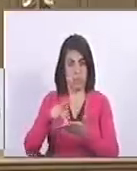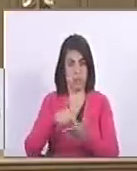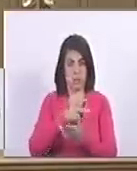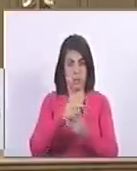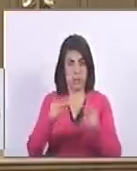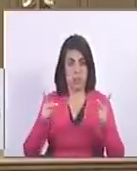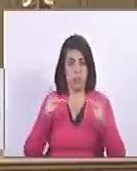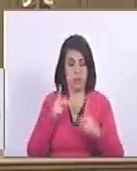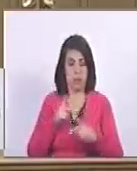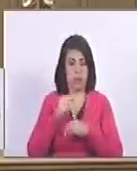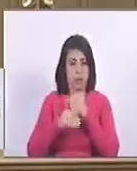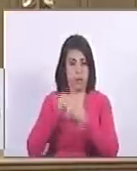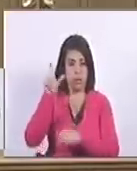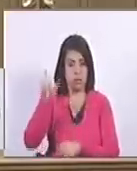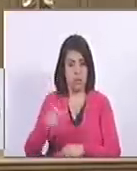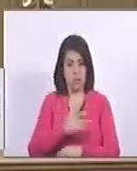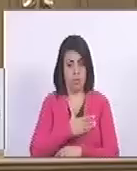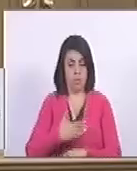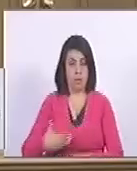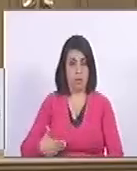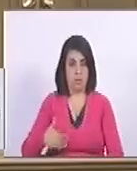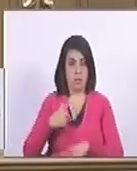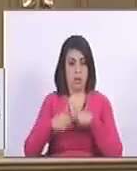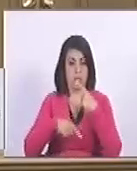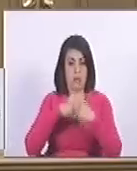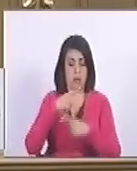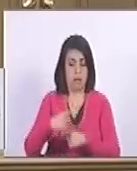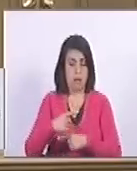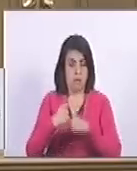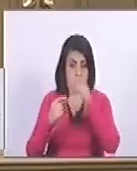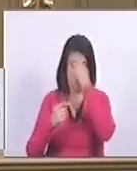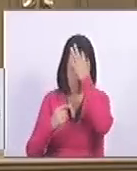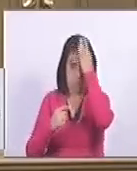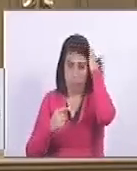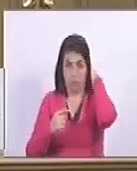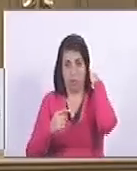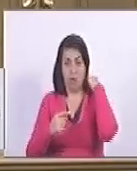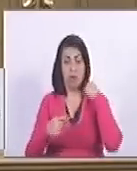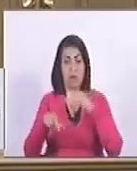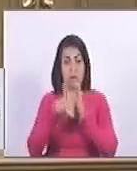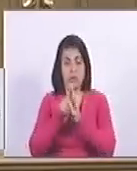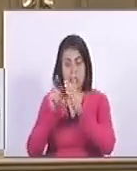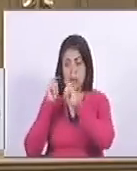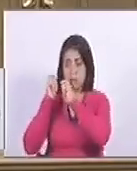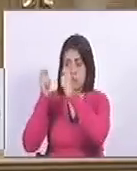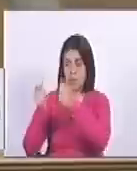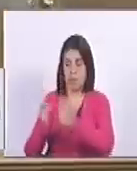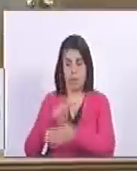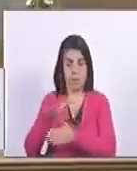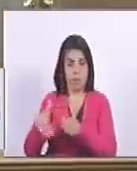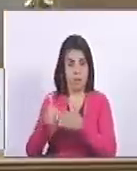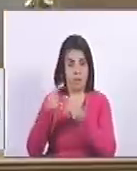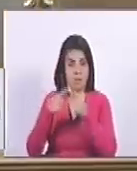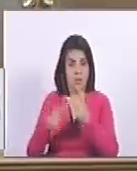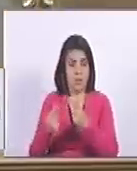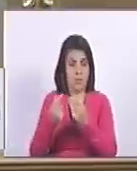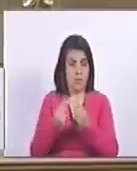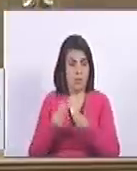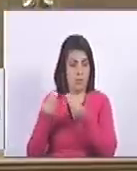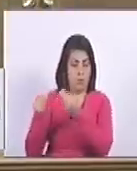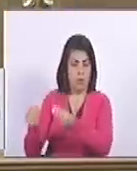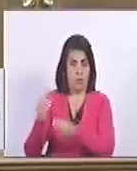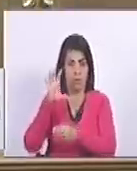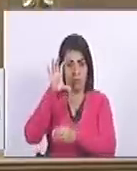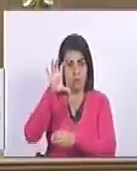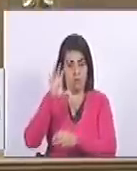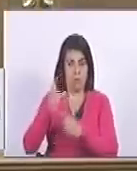presidente en una plaza pública. Acto seguido, le dan legitimidad y le entregan todos los recursos que este país